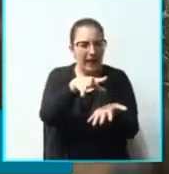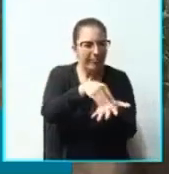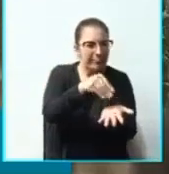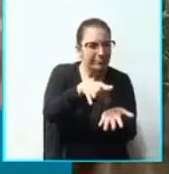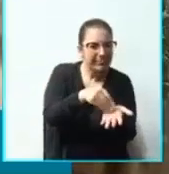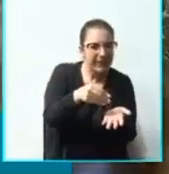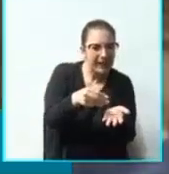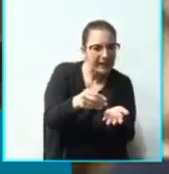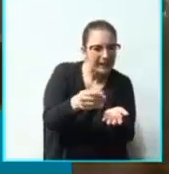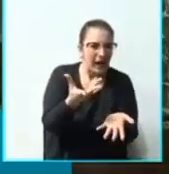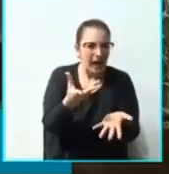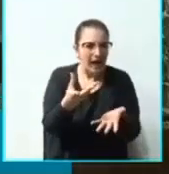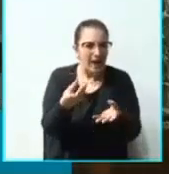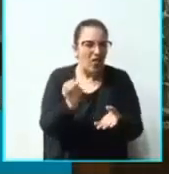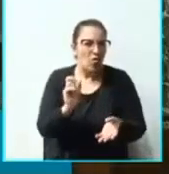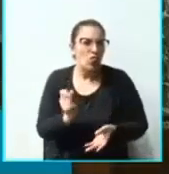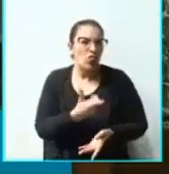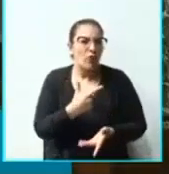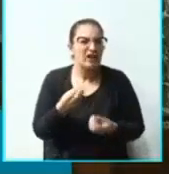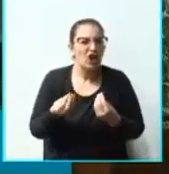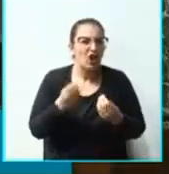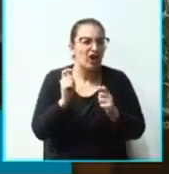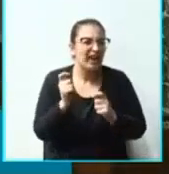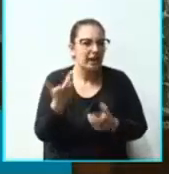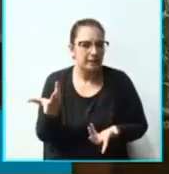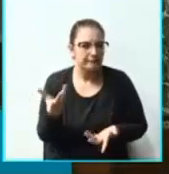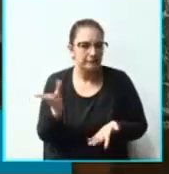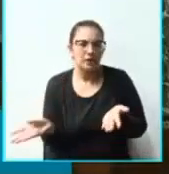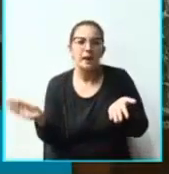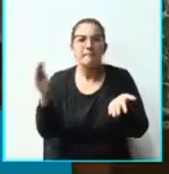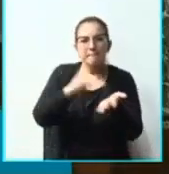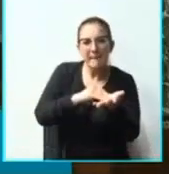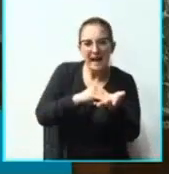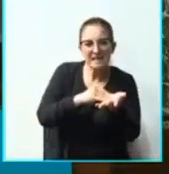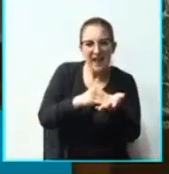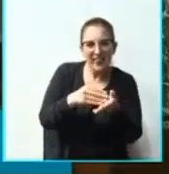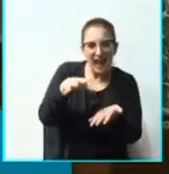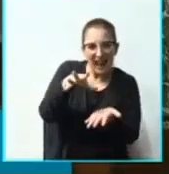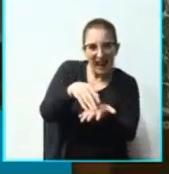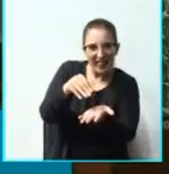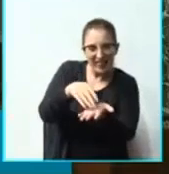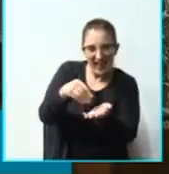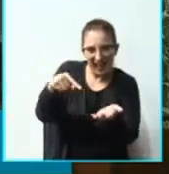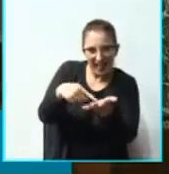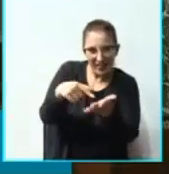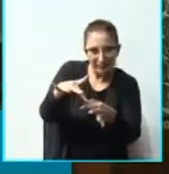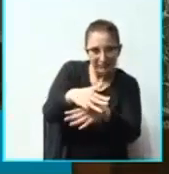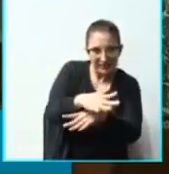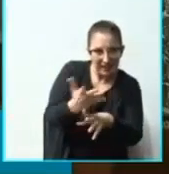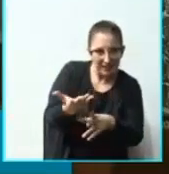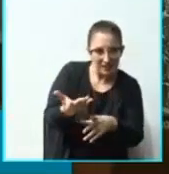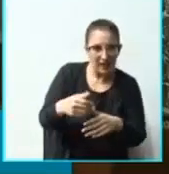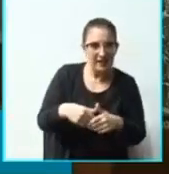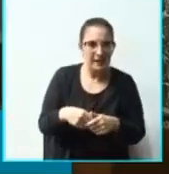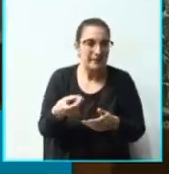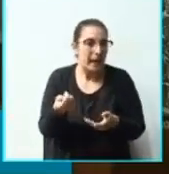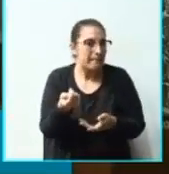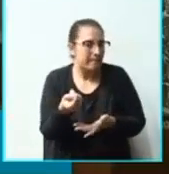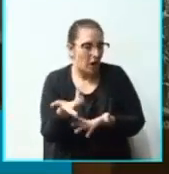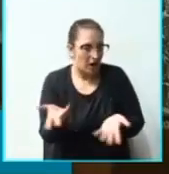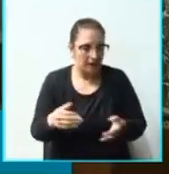con la propiedad de la tierra, sumando la propiedad de la tierra urbana, que ya empezaba a escasear, ya empezaba a ser disputada.